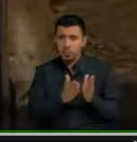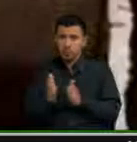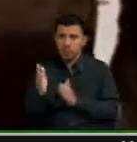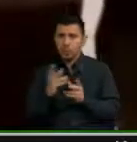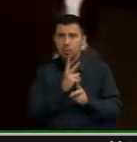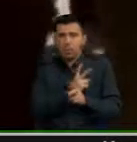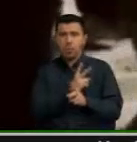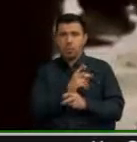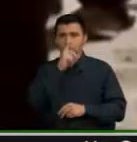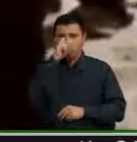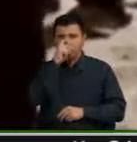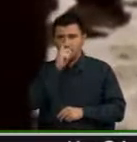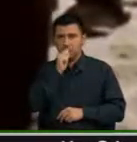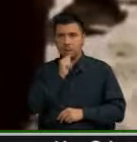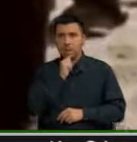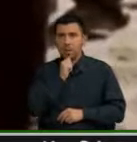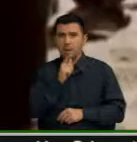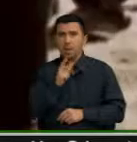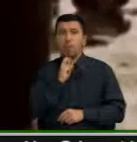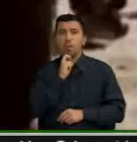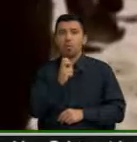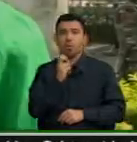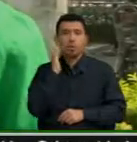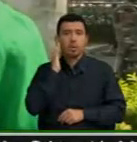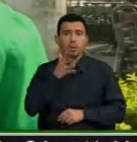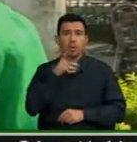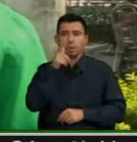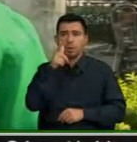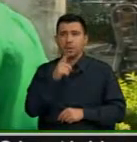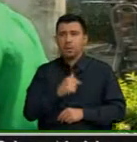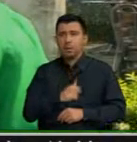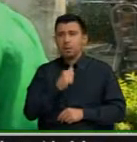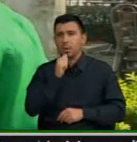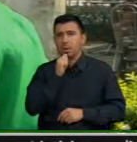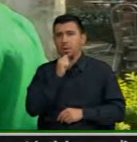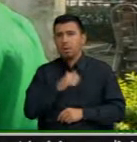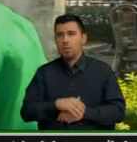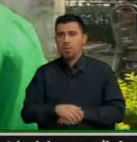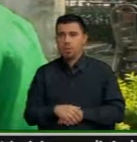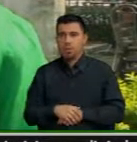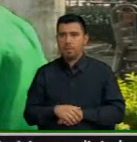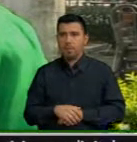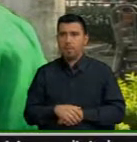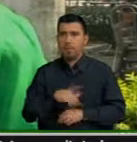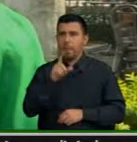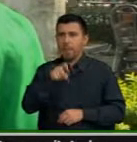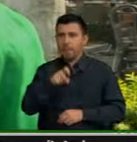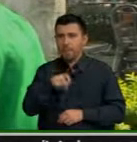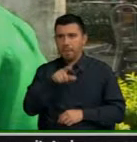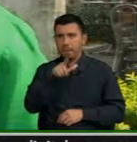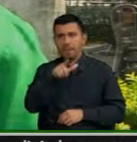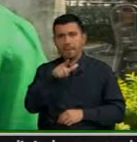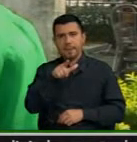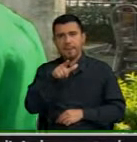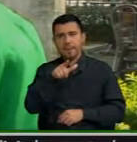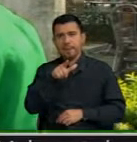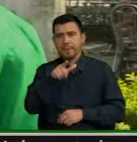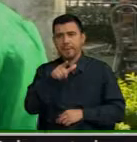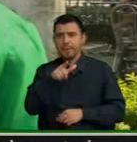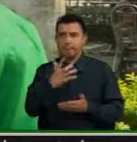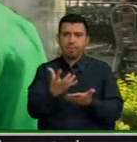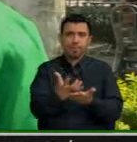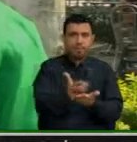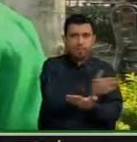agua, especialmente para la capital del norte de Santander. De remover en su momento el material vegetal que existe, porque ello, cuando se presenten